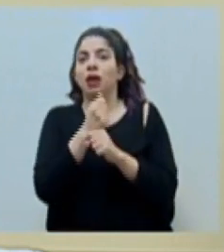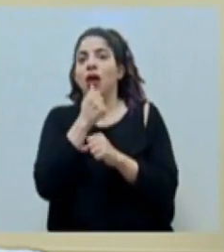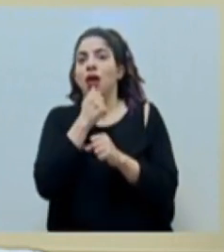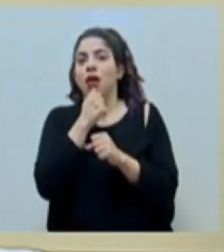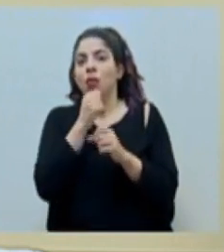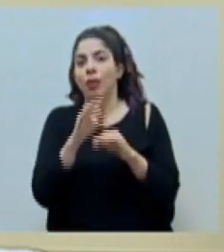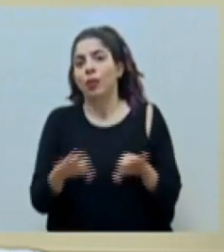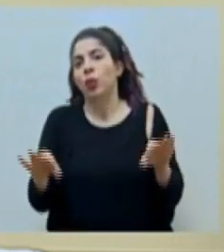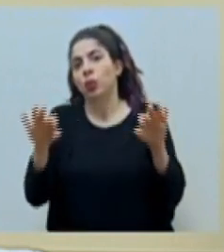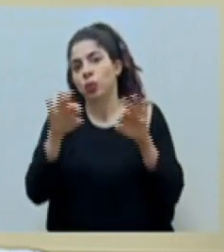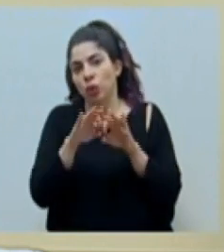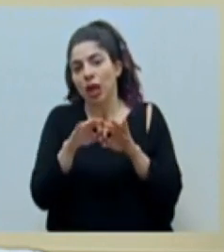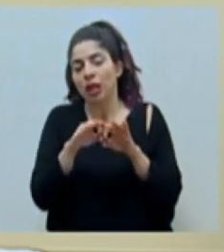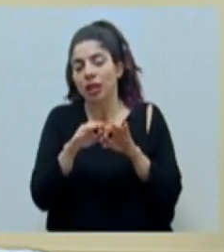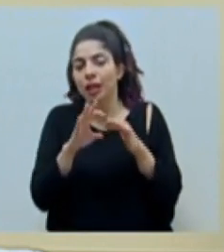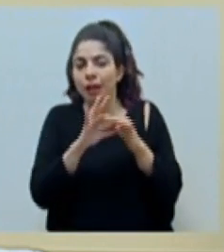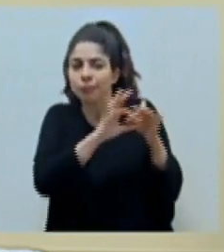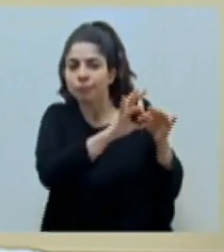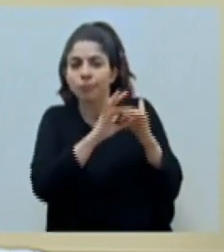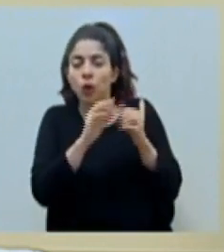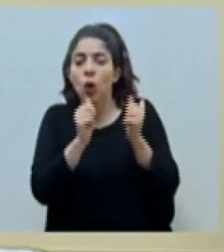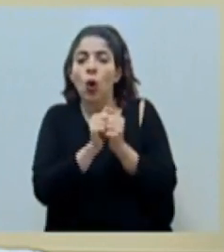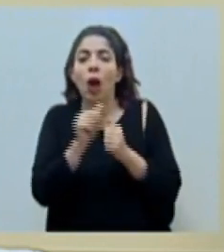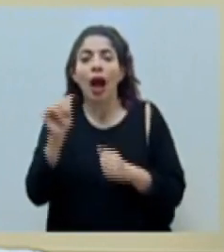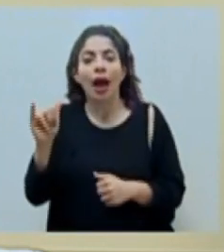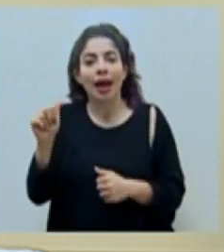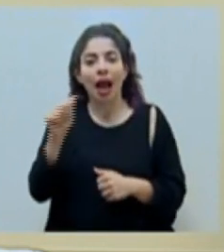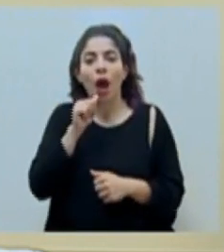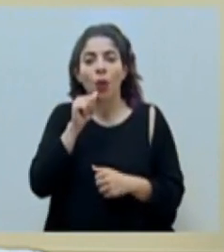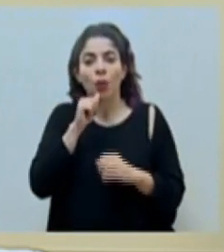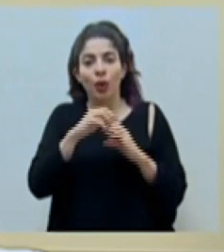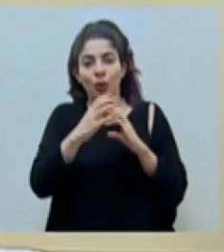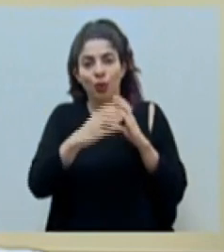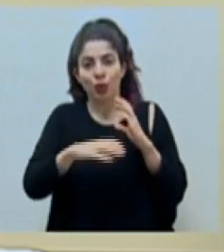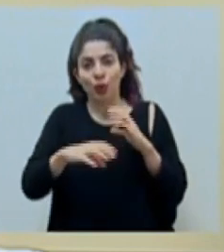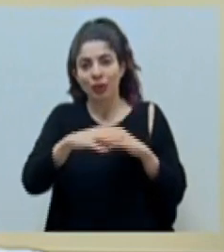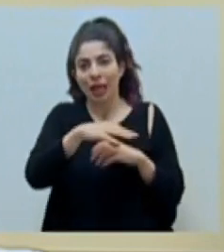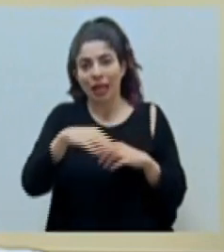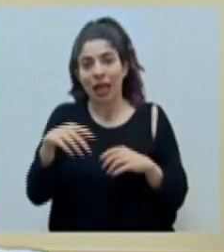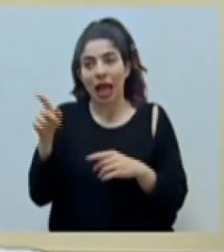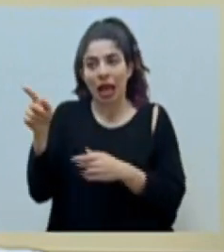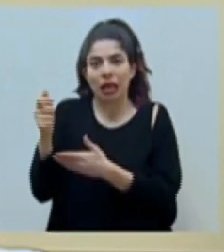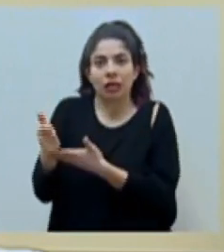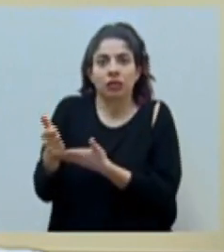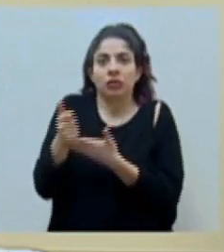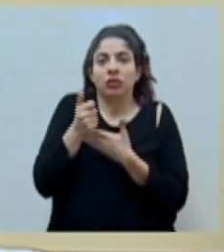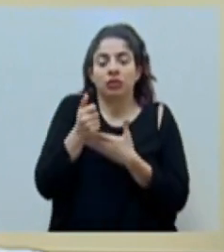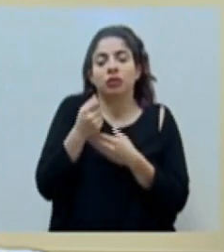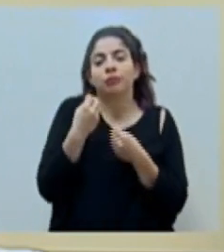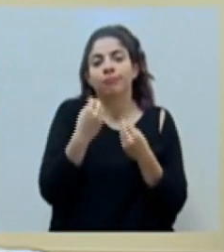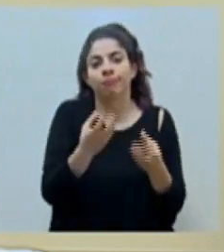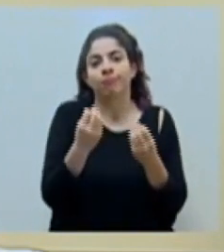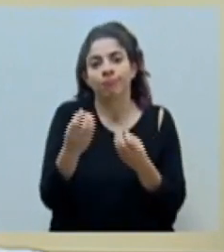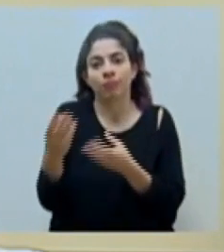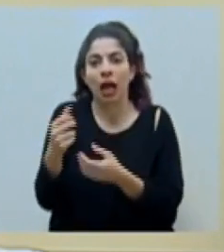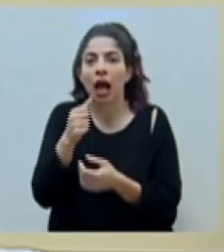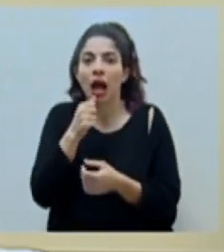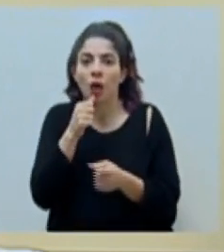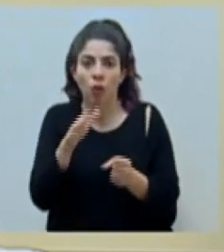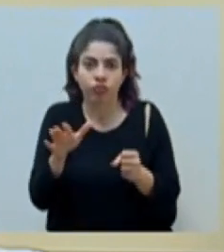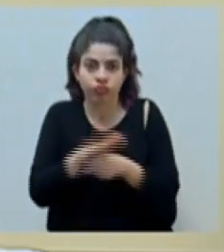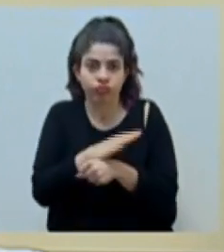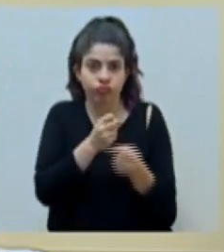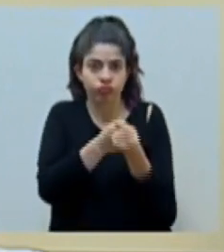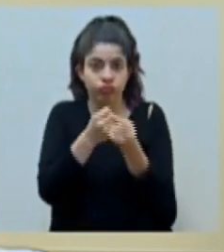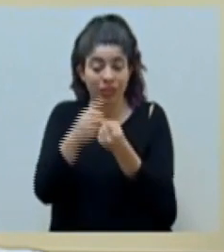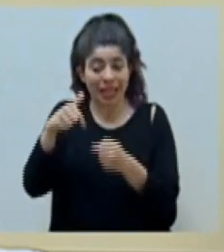y entonces también coordinando con el acueductos y alcantarillados para que nos dé el soporte también en tema de suministro de agua. Hemos trabajado